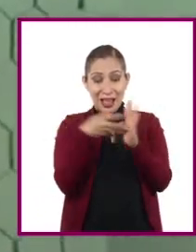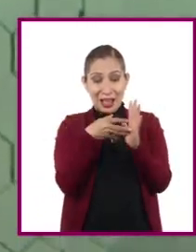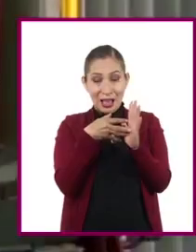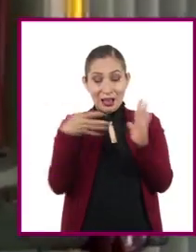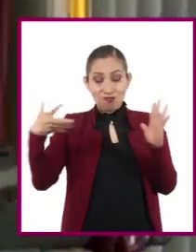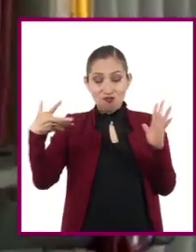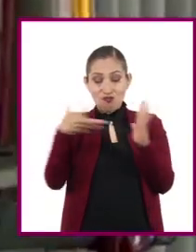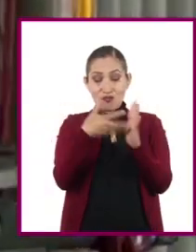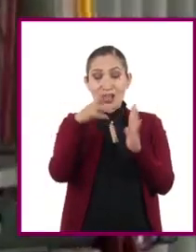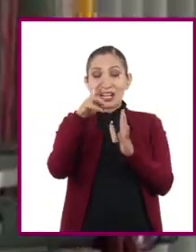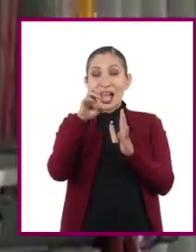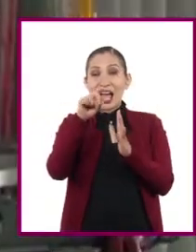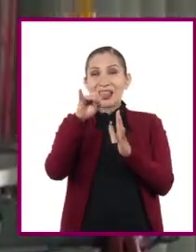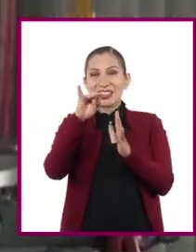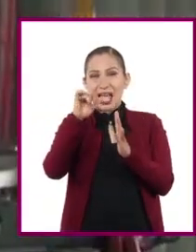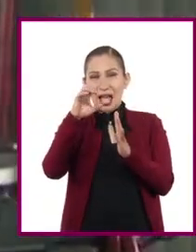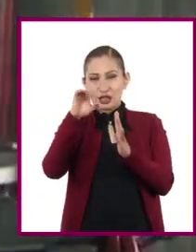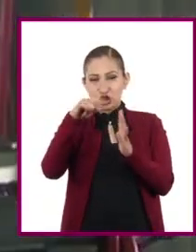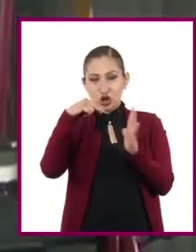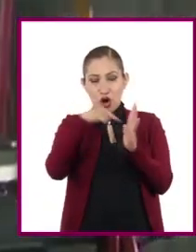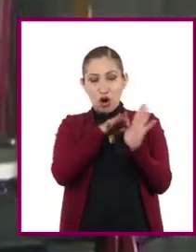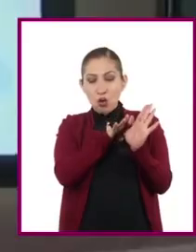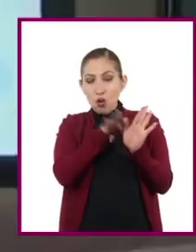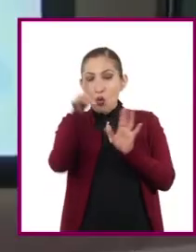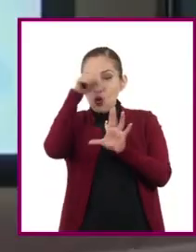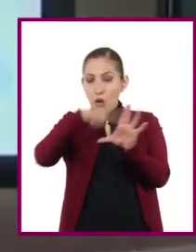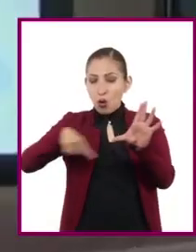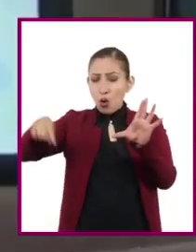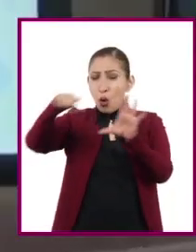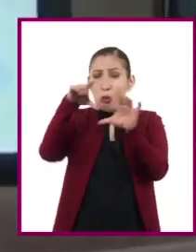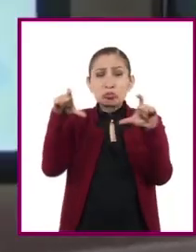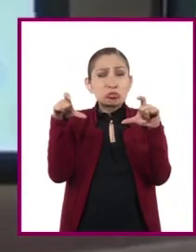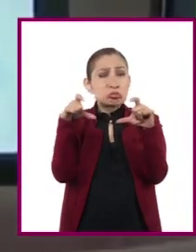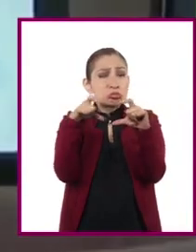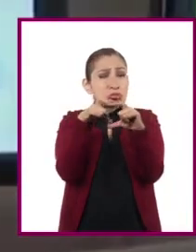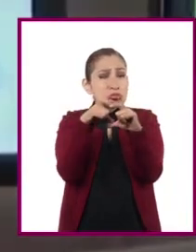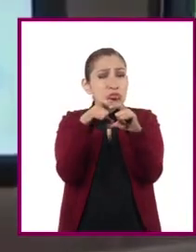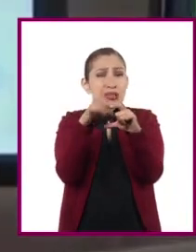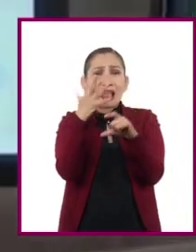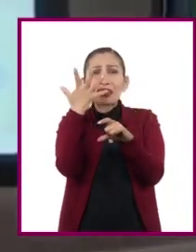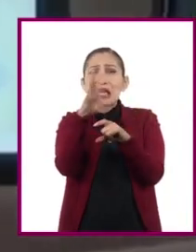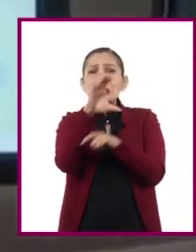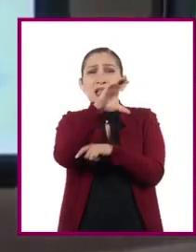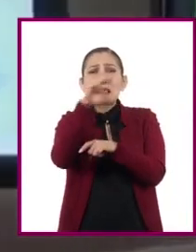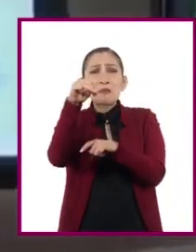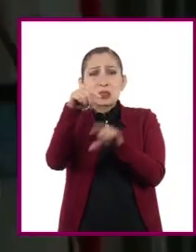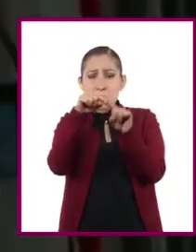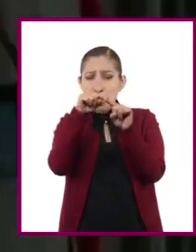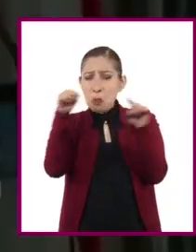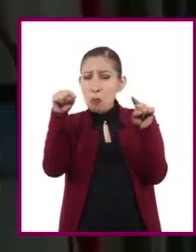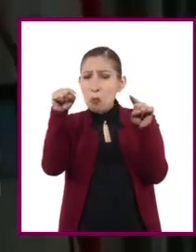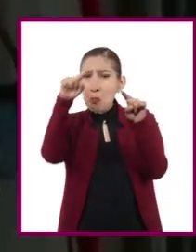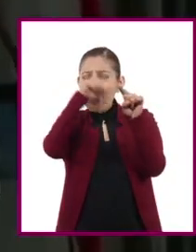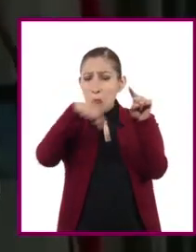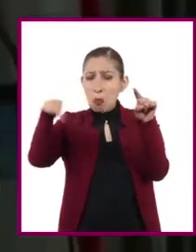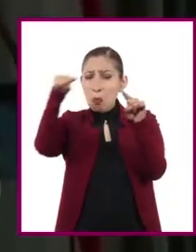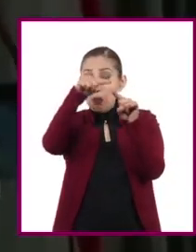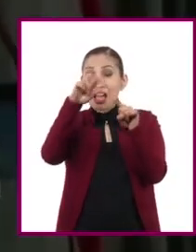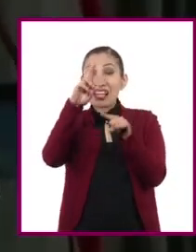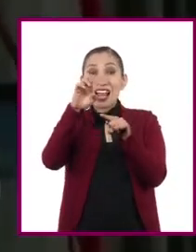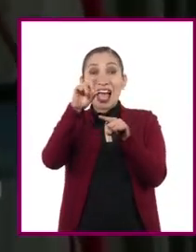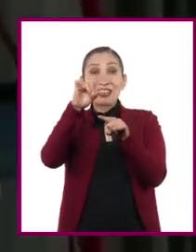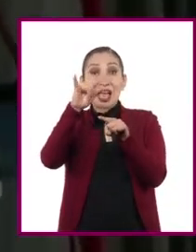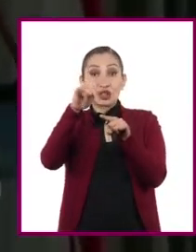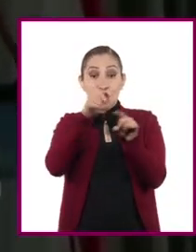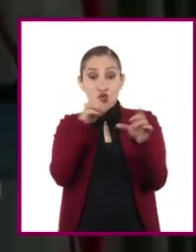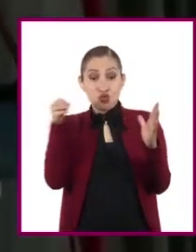confluir la radiación en una región focal circular tan pequeña como de 10 centímetros de diámetro. Esta